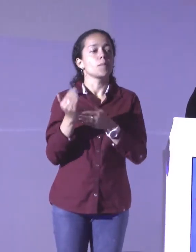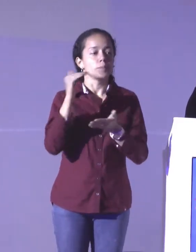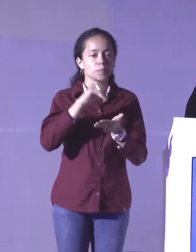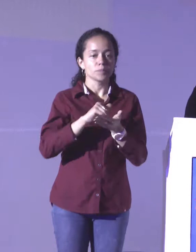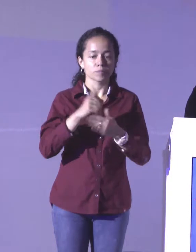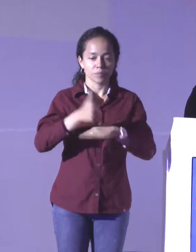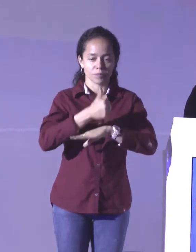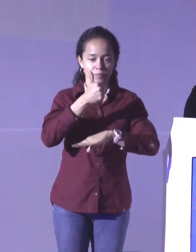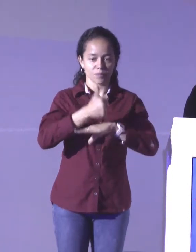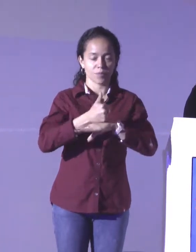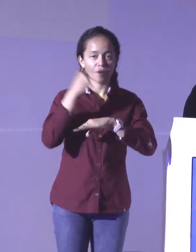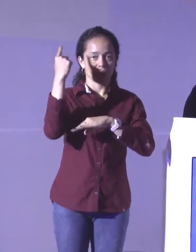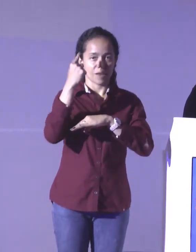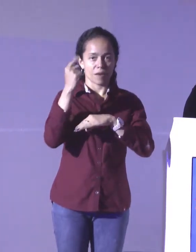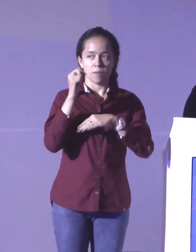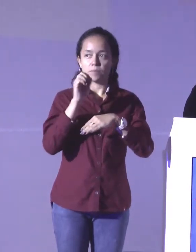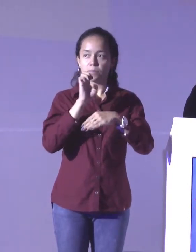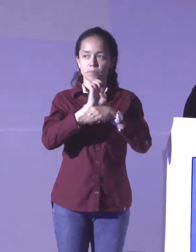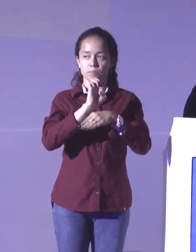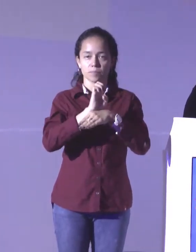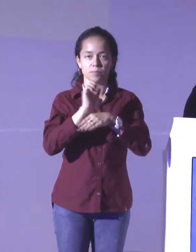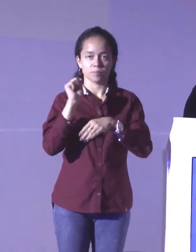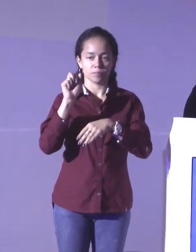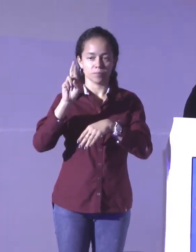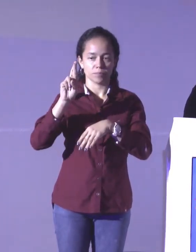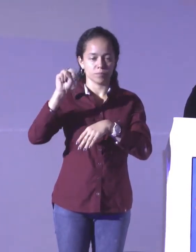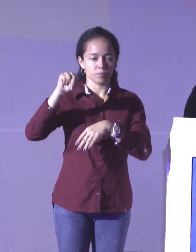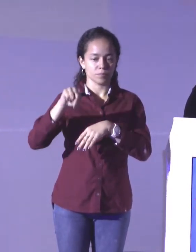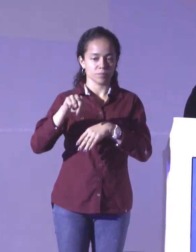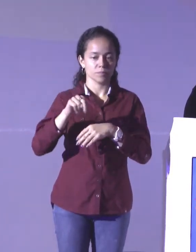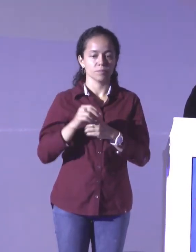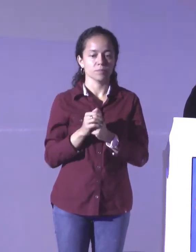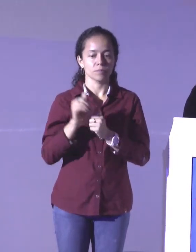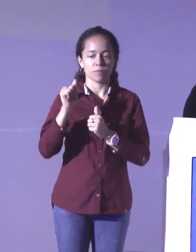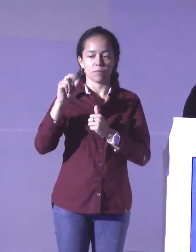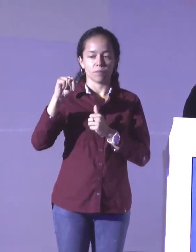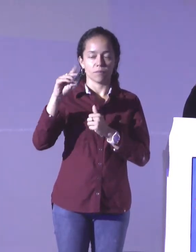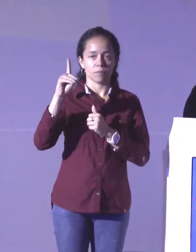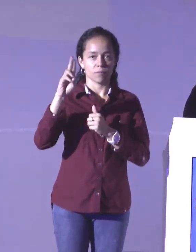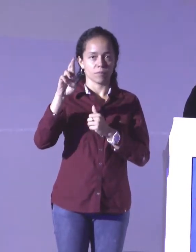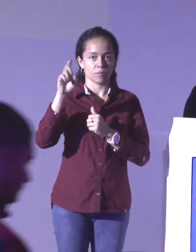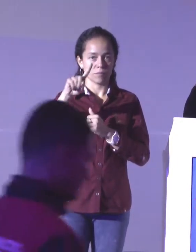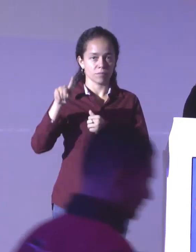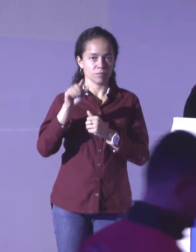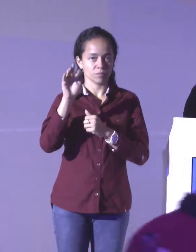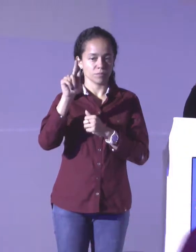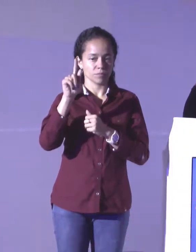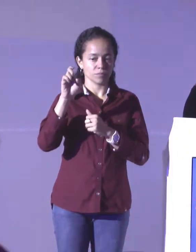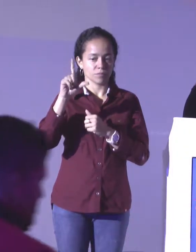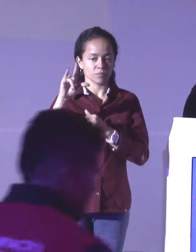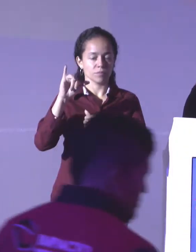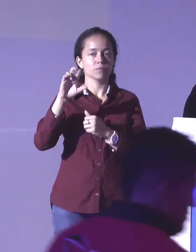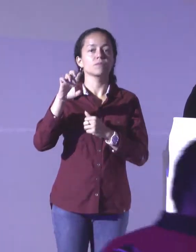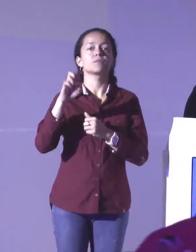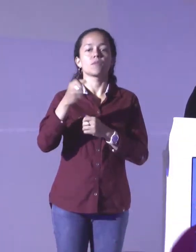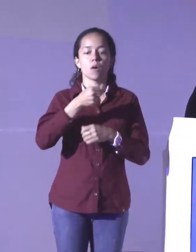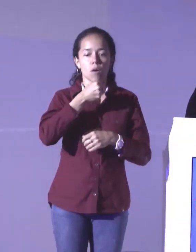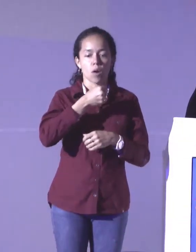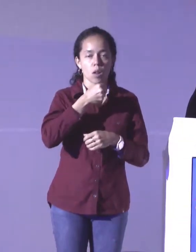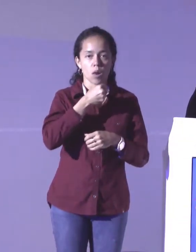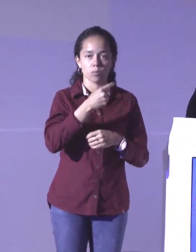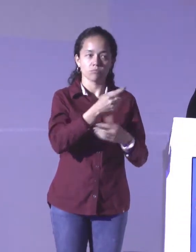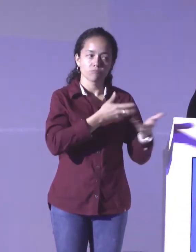director general de la Agencia para la Reincorporación y Normalización, André Felipe Estaper Segrera, para que sea el moderador de